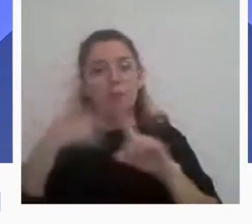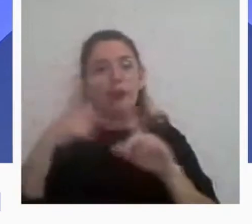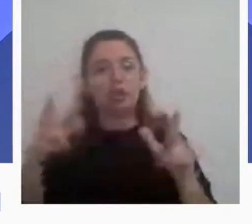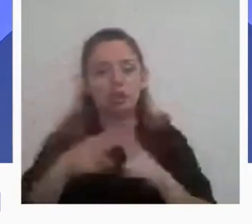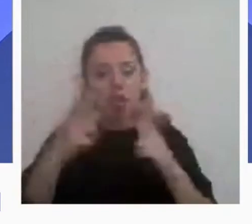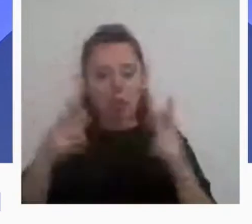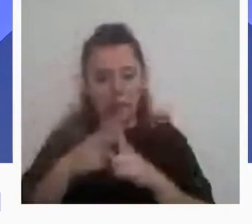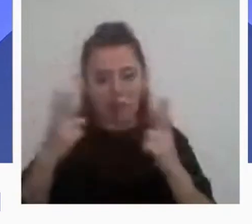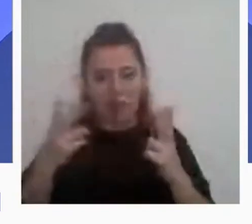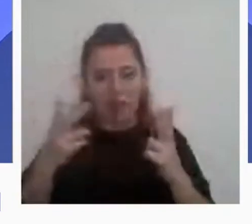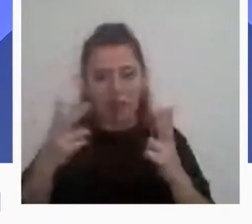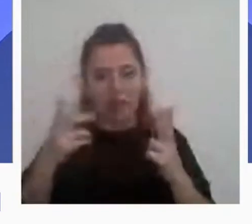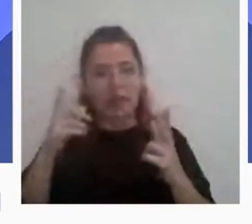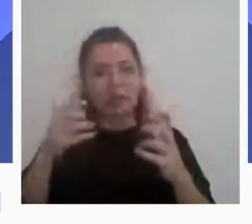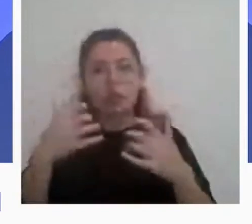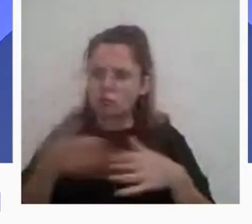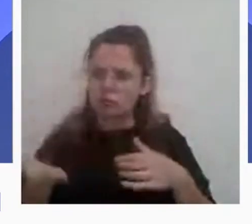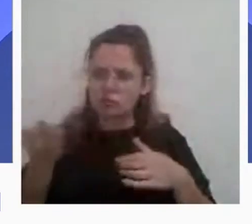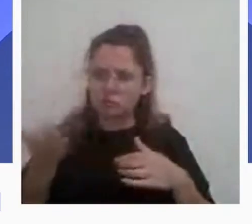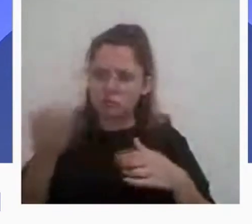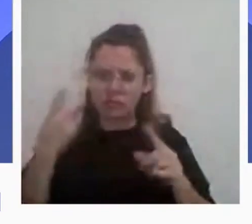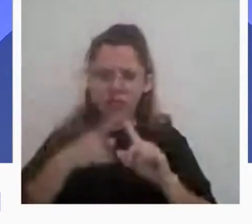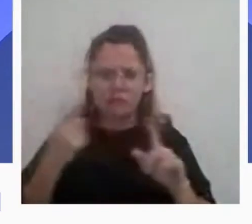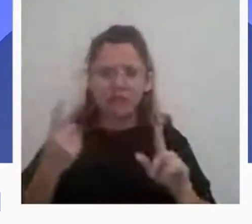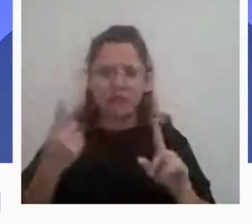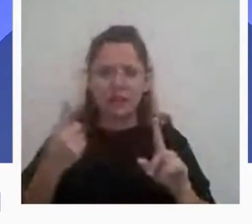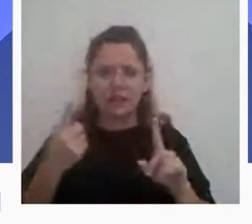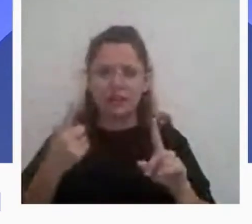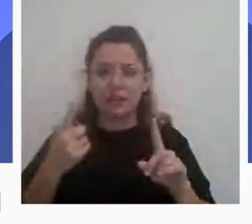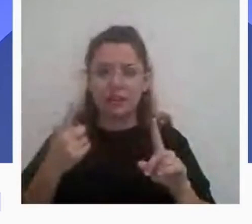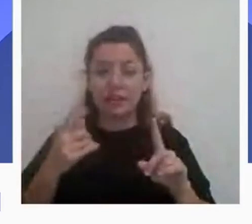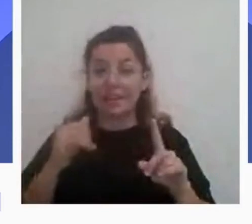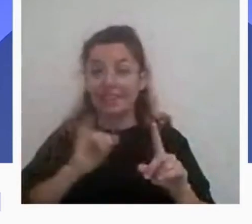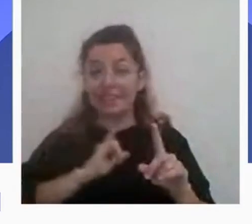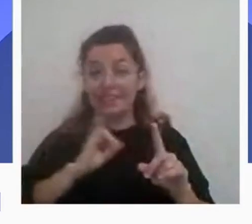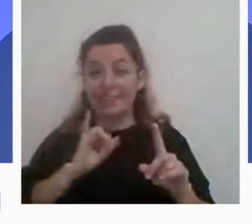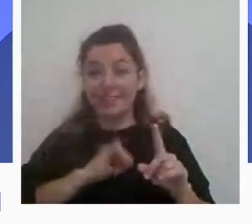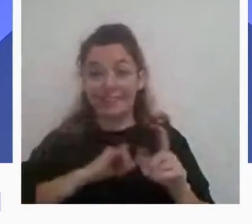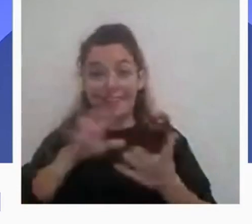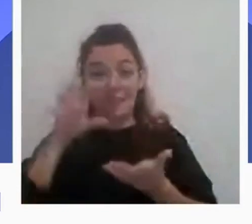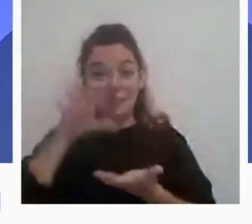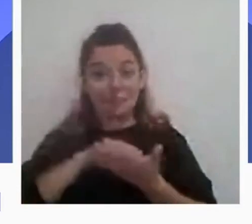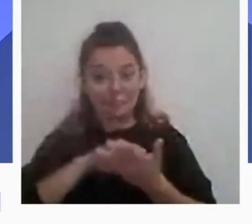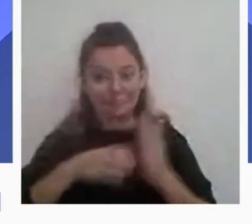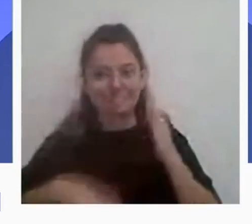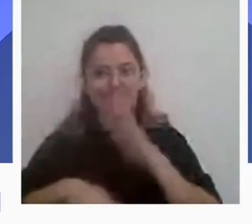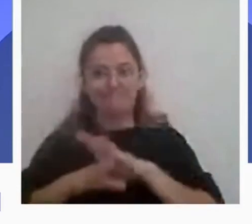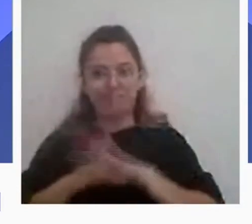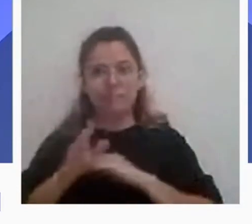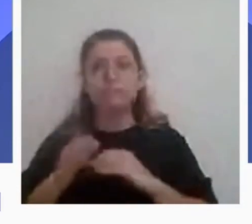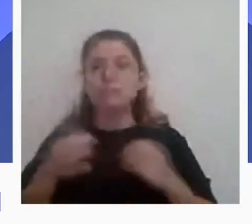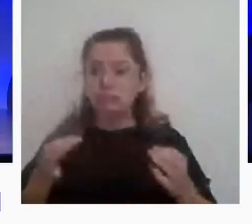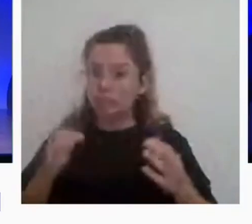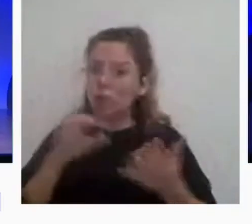un motor importante, ¿no? Antes lo comentabas, para preservar esa identidad del municipio, Paula. Sin duda,